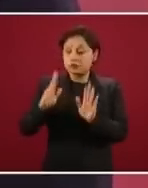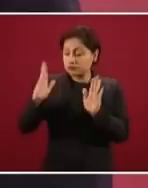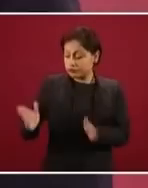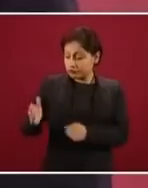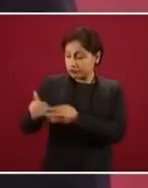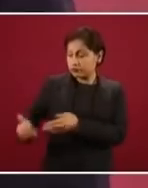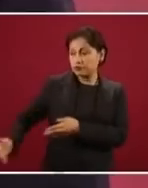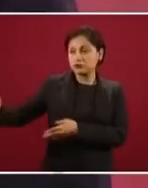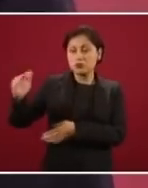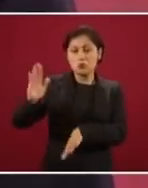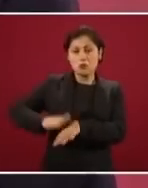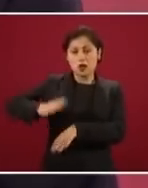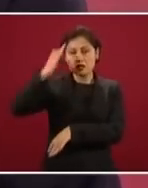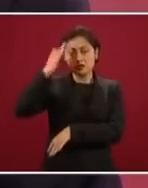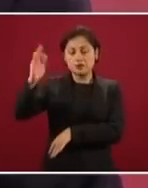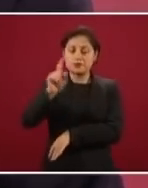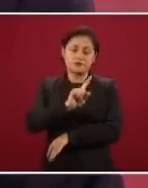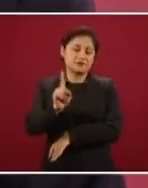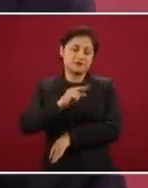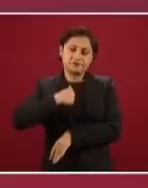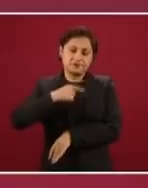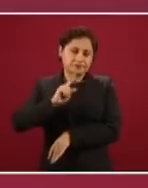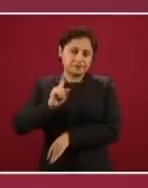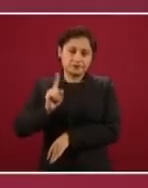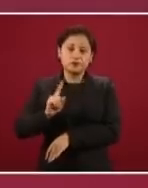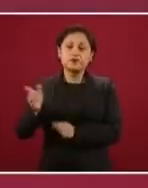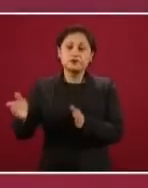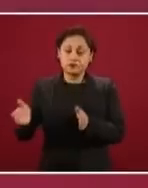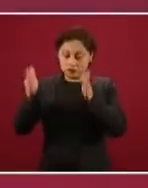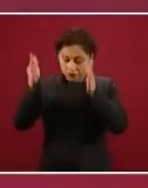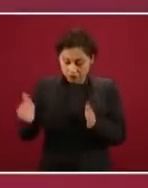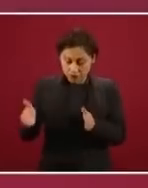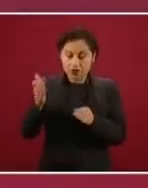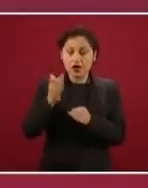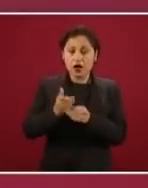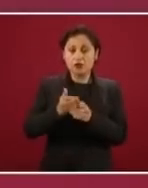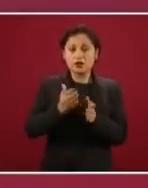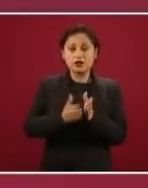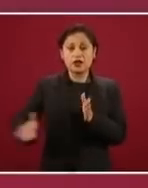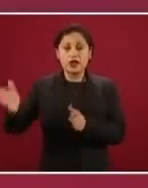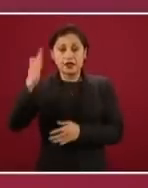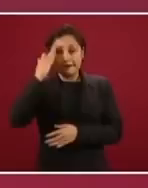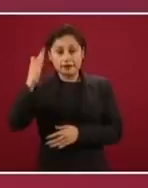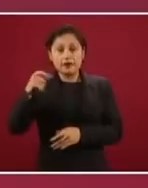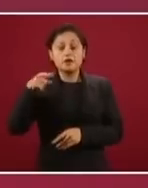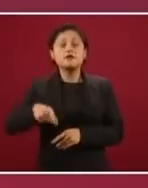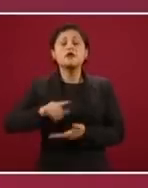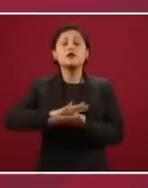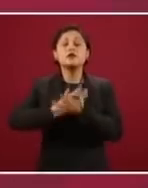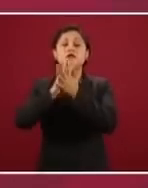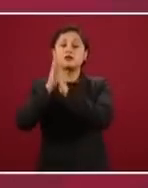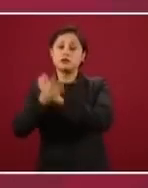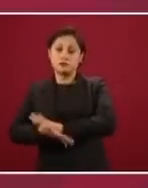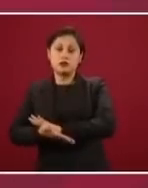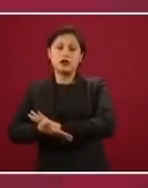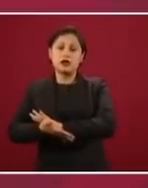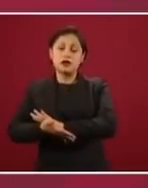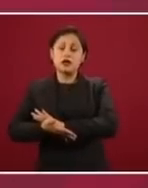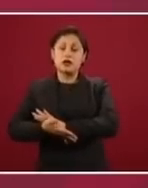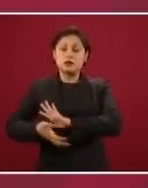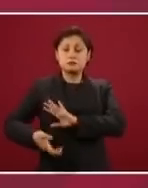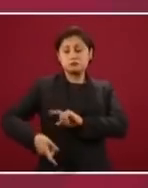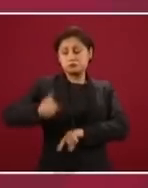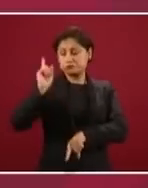de méxico la corrupción en eso estoy esté aplicado no es mi fuerte la venganza